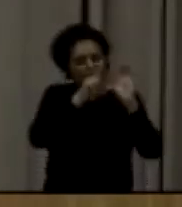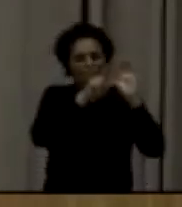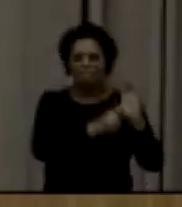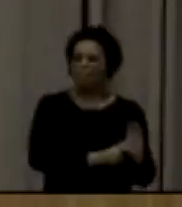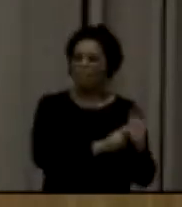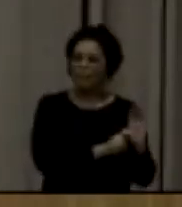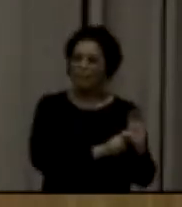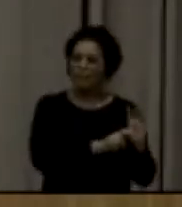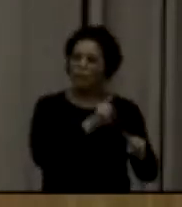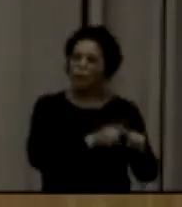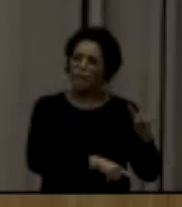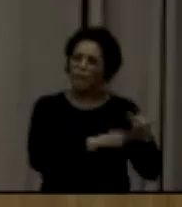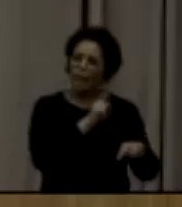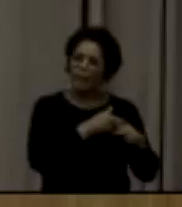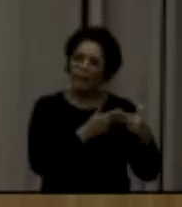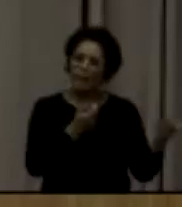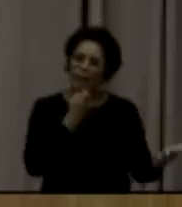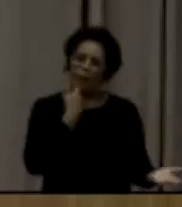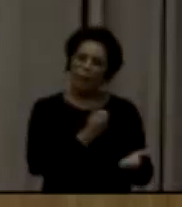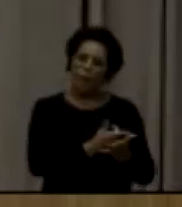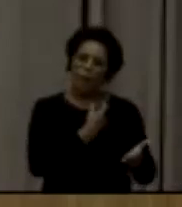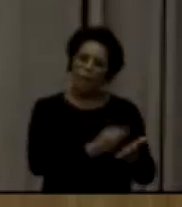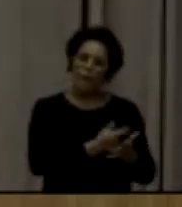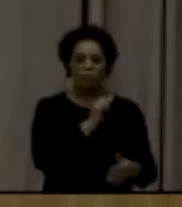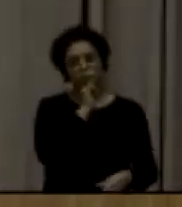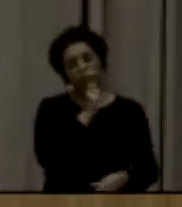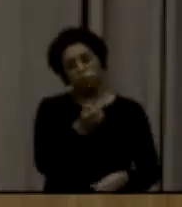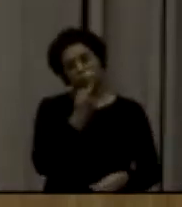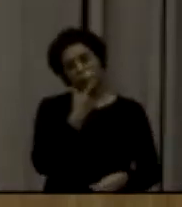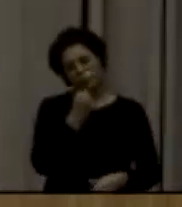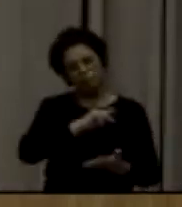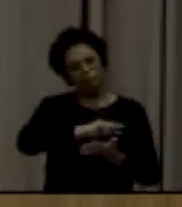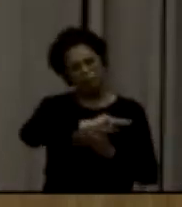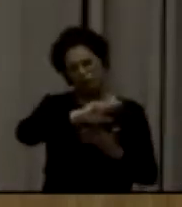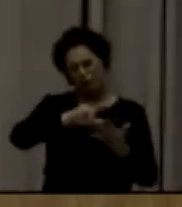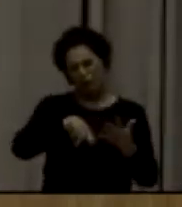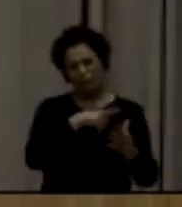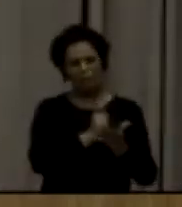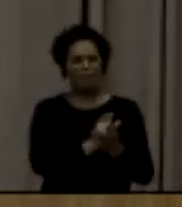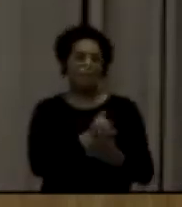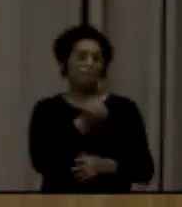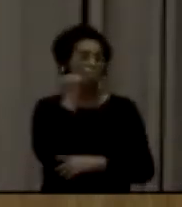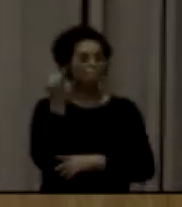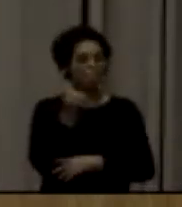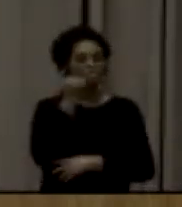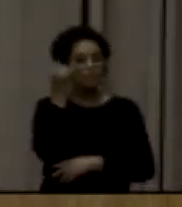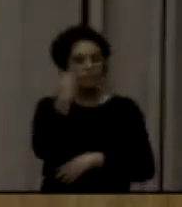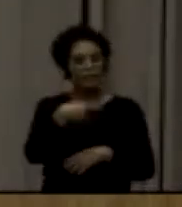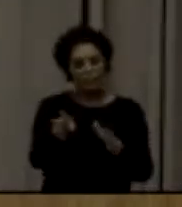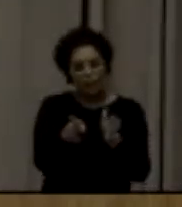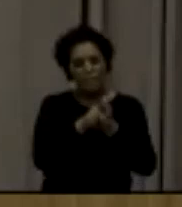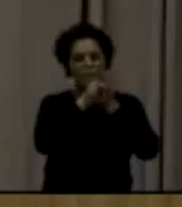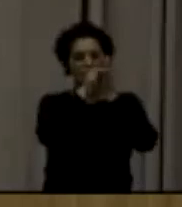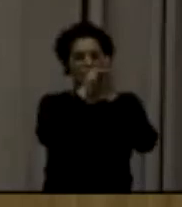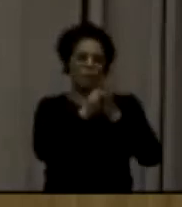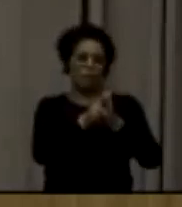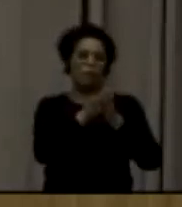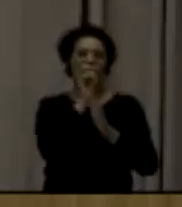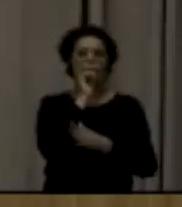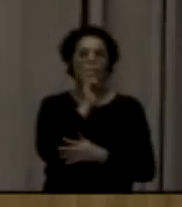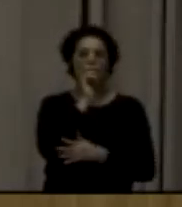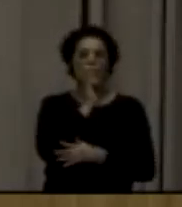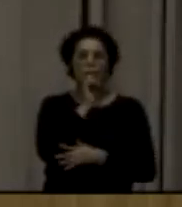insumos medicamentos en general es un aspecto importante de apropiación Porque por ejemplo en el